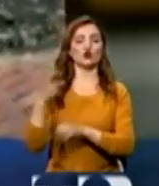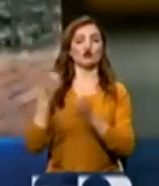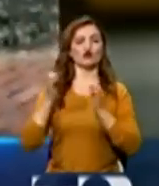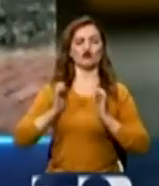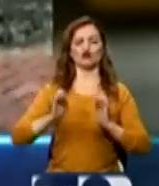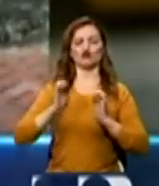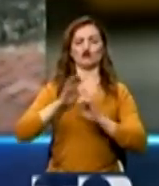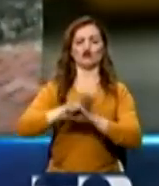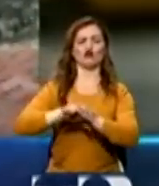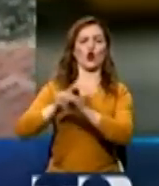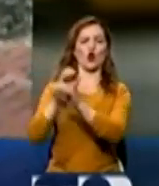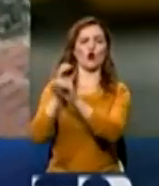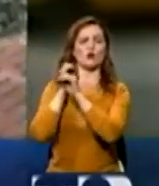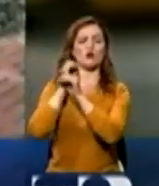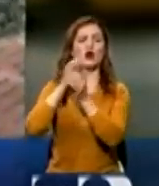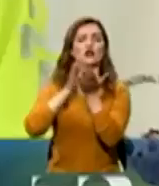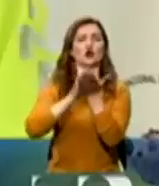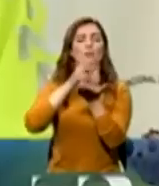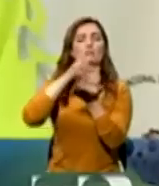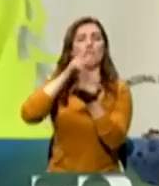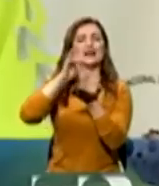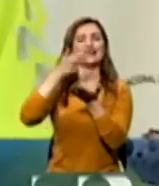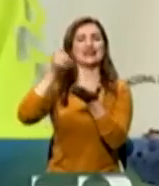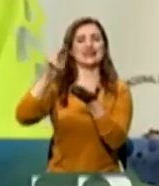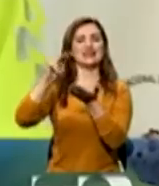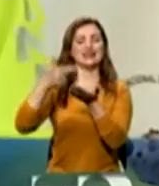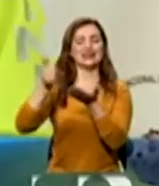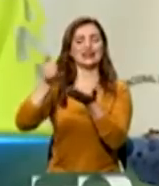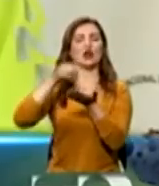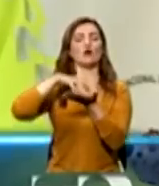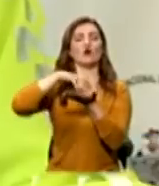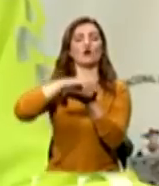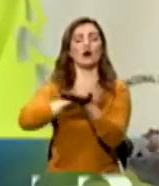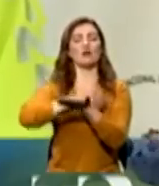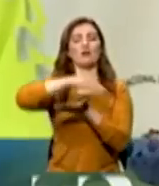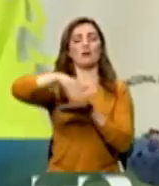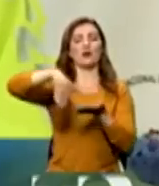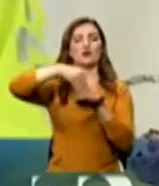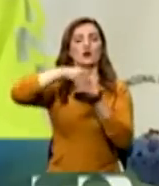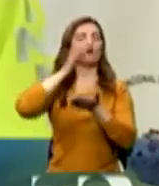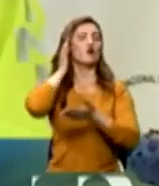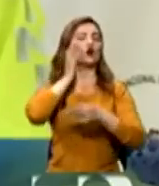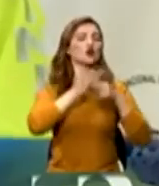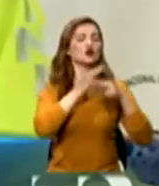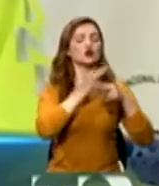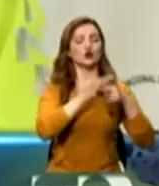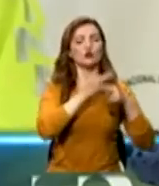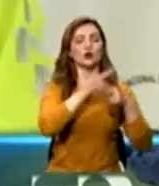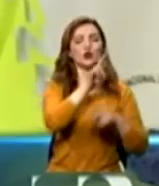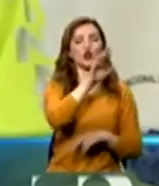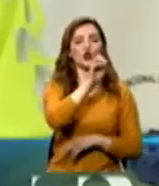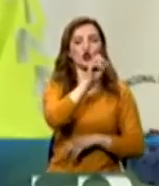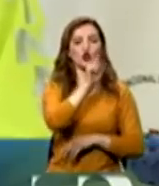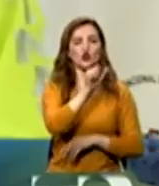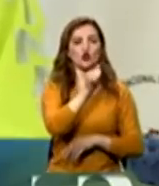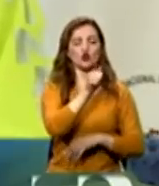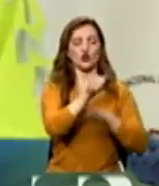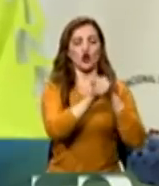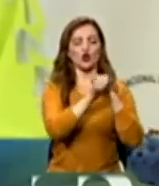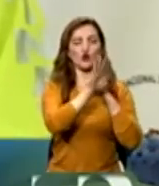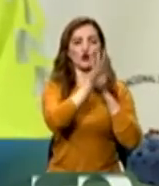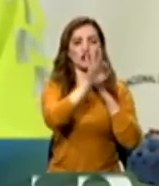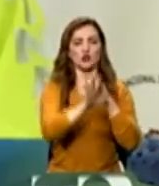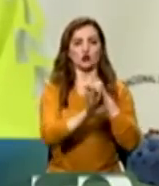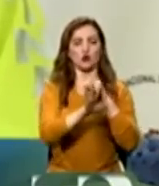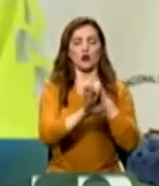cantón Pichincha de la provincia de Manabí. Una ciudadana de nombre Rosa, de 49 años de edad, habría